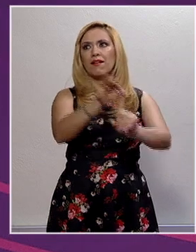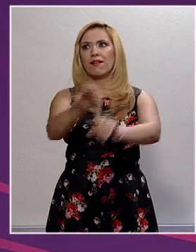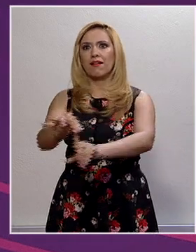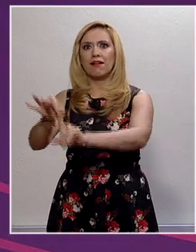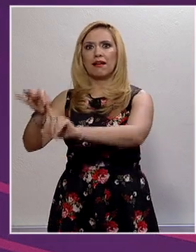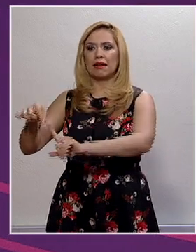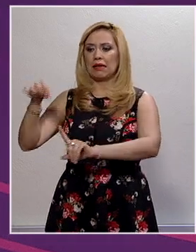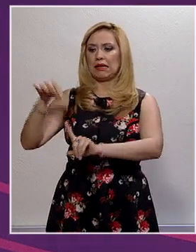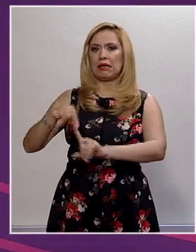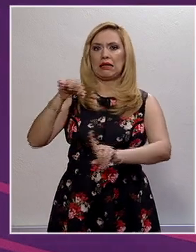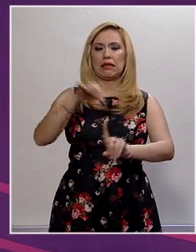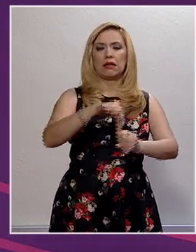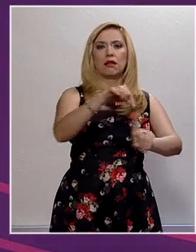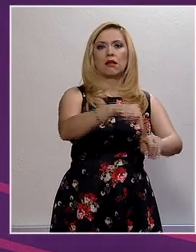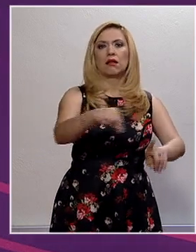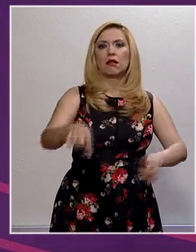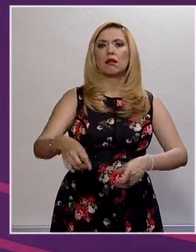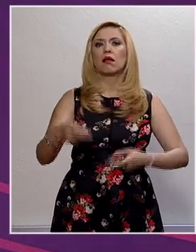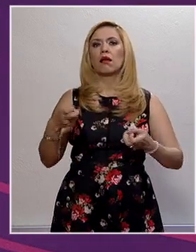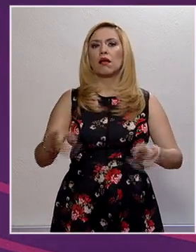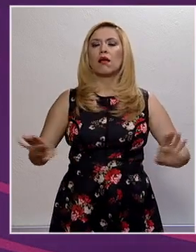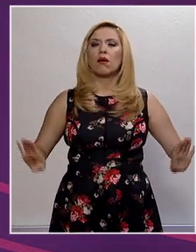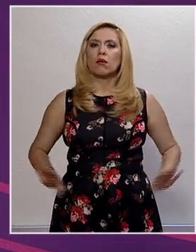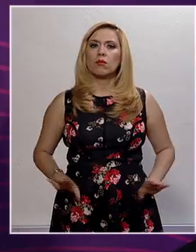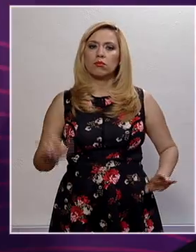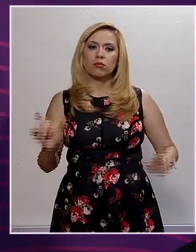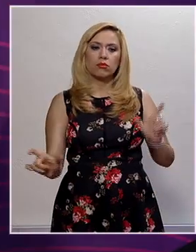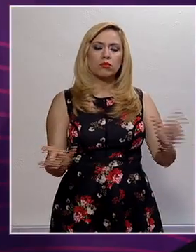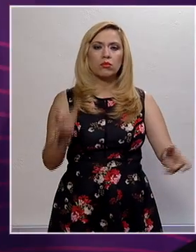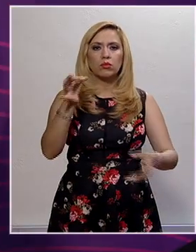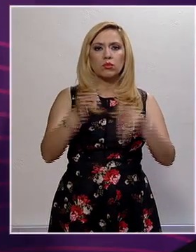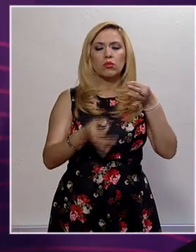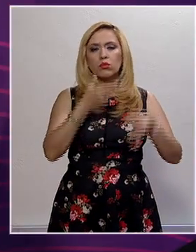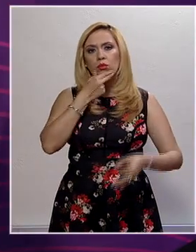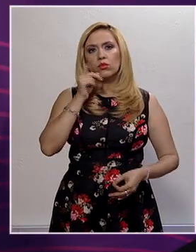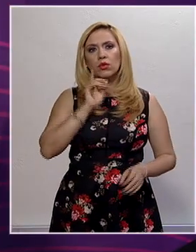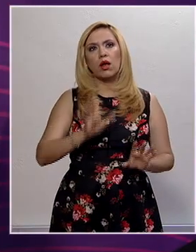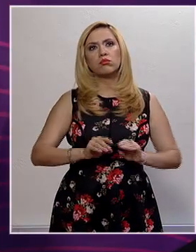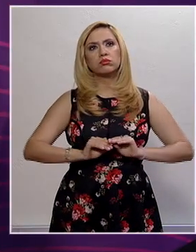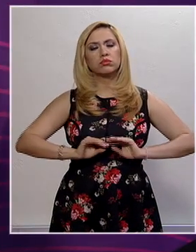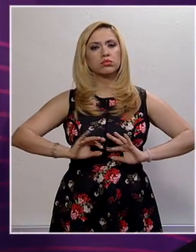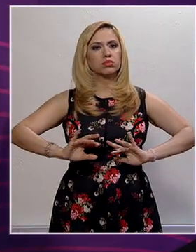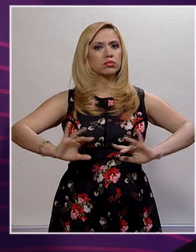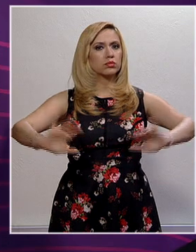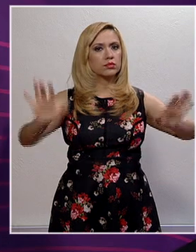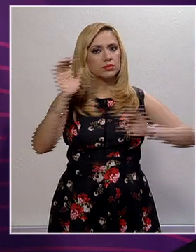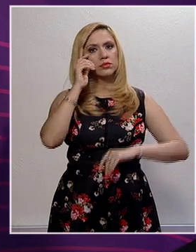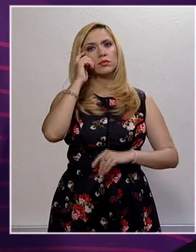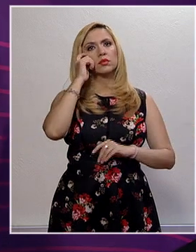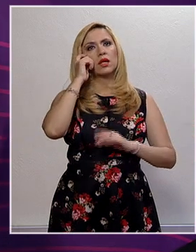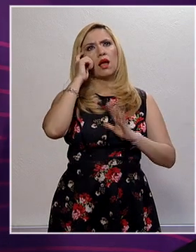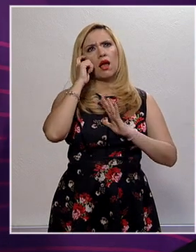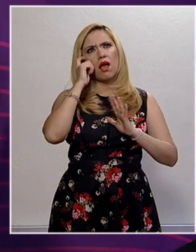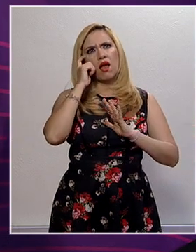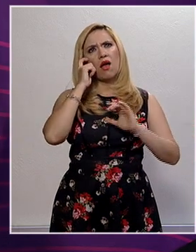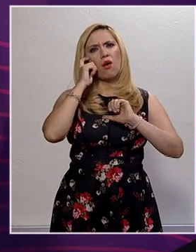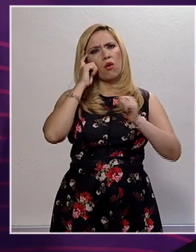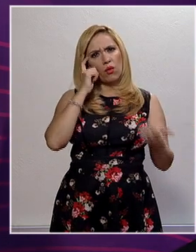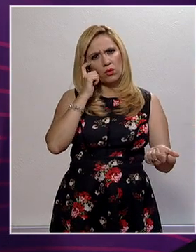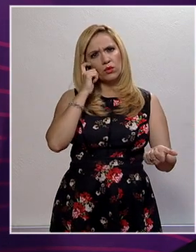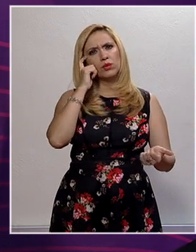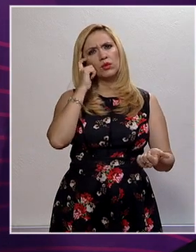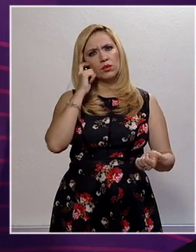un protocolo para juzgar con la perspectiva de género y este es difundido. Y bueno, hay otros casos múltiples que no necesariamente